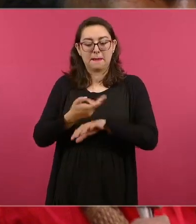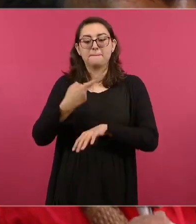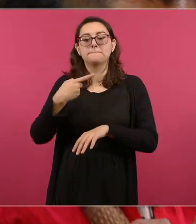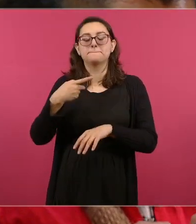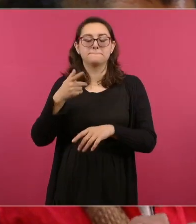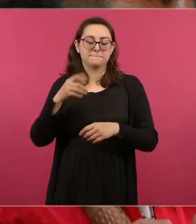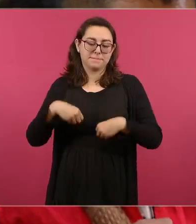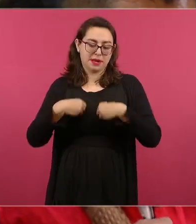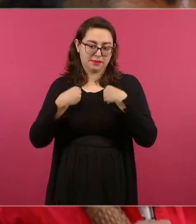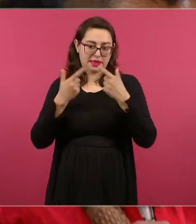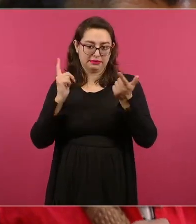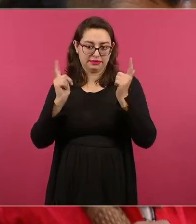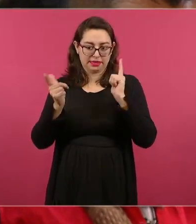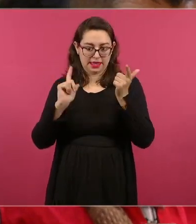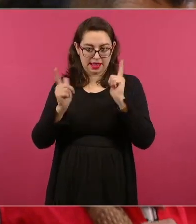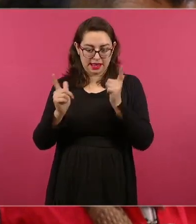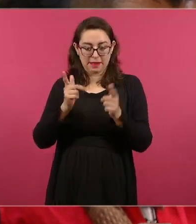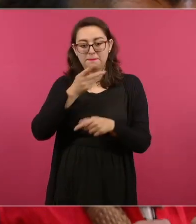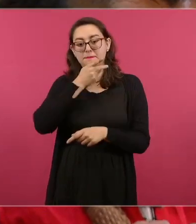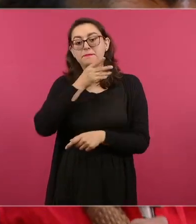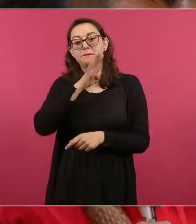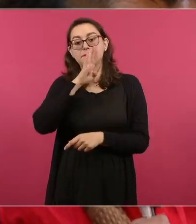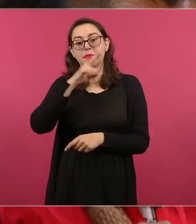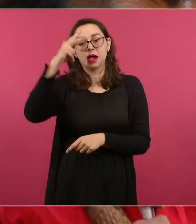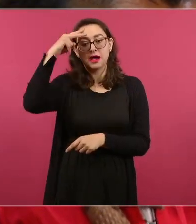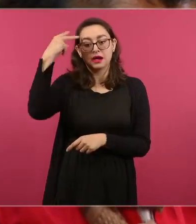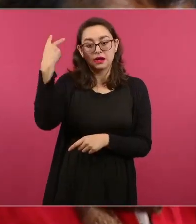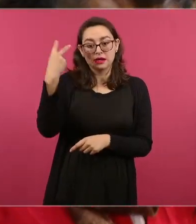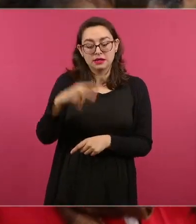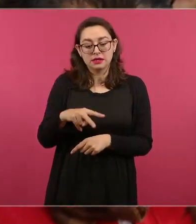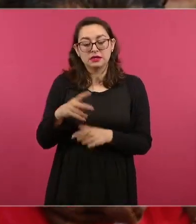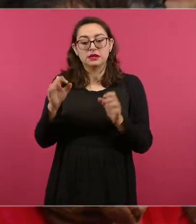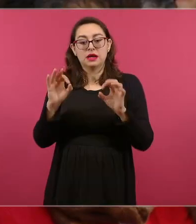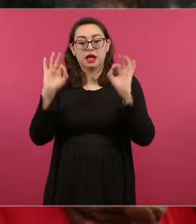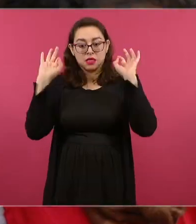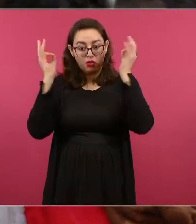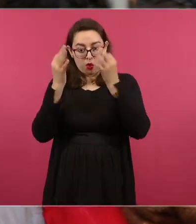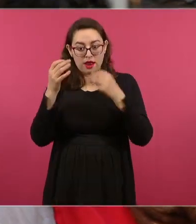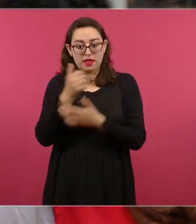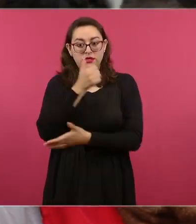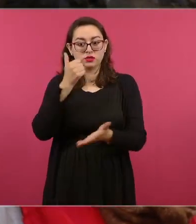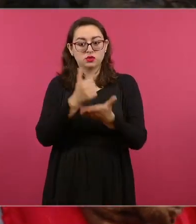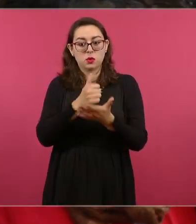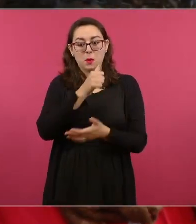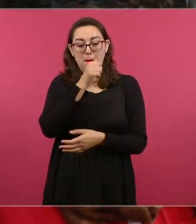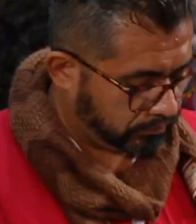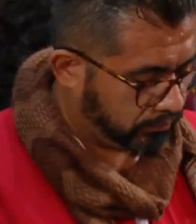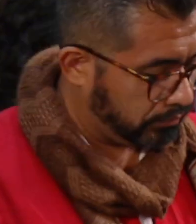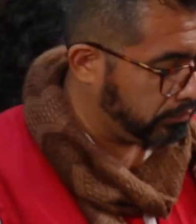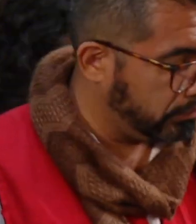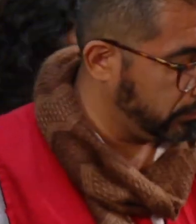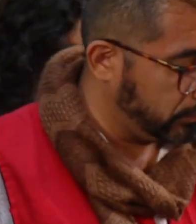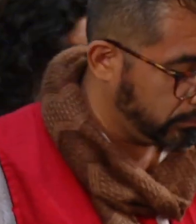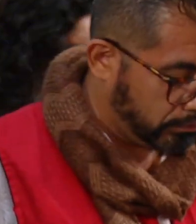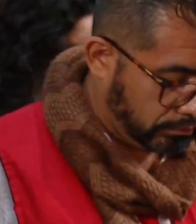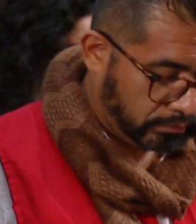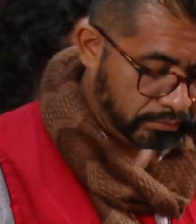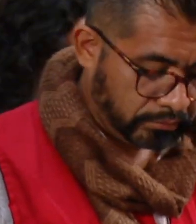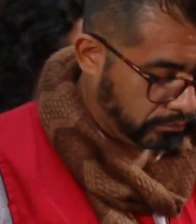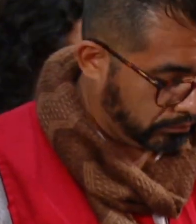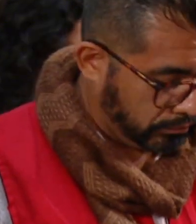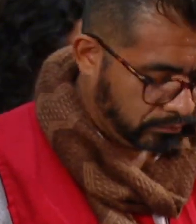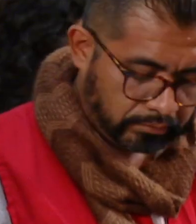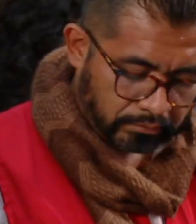Paso, Texas, hijo de padres mexicanos, a quien en la aduana de Ciudad Juárez le detuvieron su camioneta Chevrolet